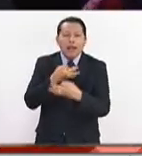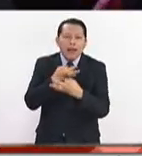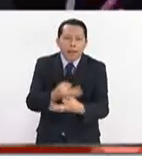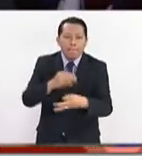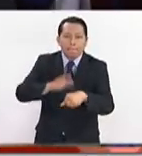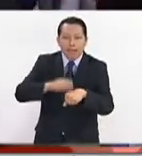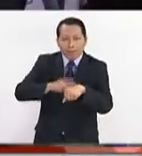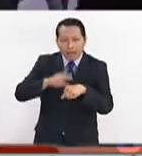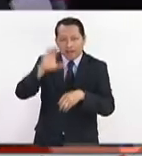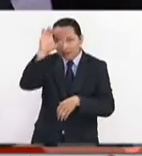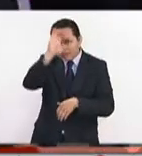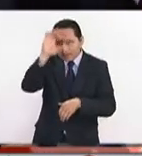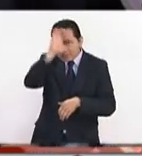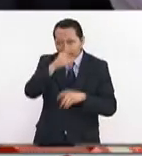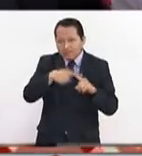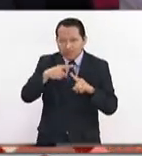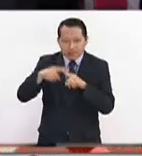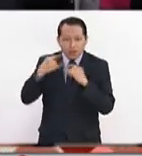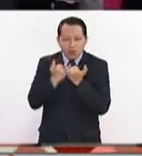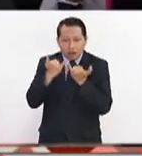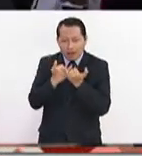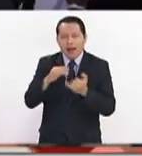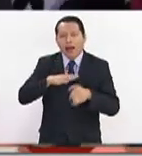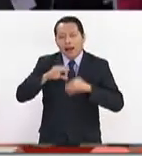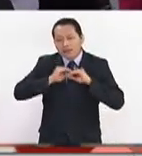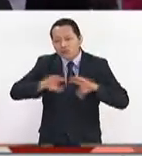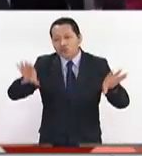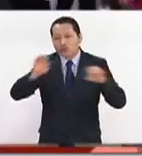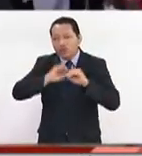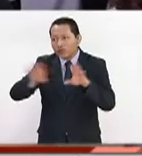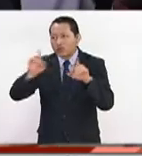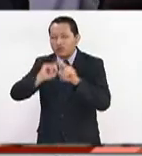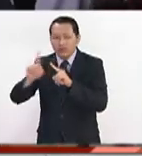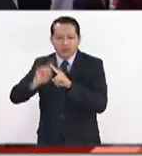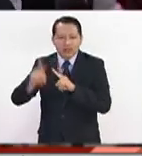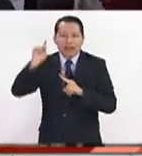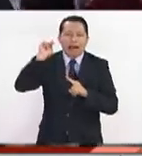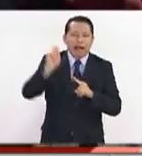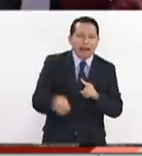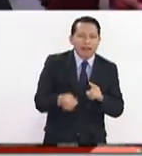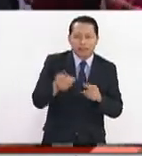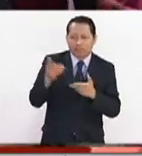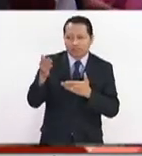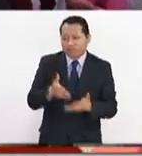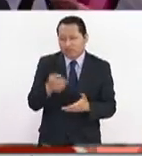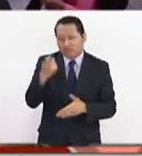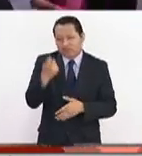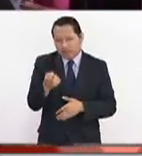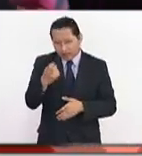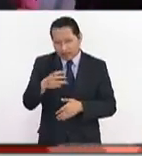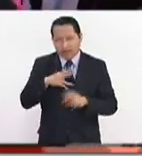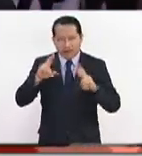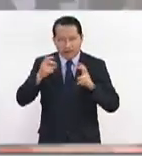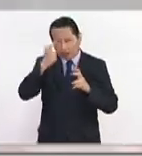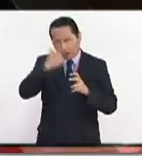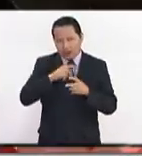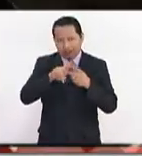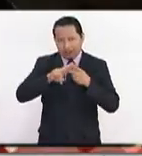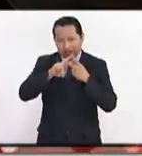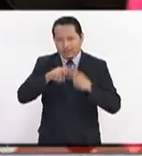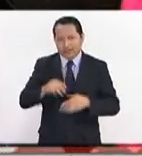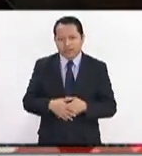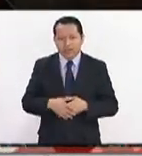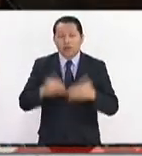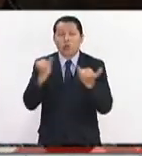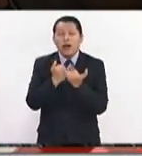ciencias, por la difusión y por investigar un tanto más a fondo de lo que se vive acá en esta noche de las estrellas. E